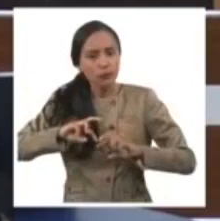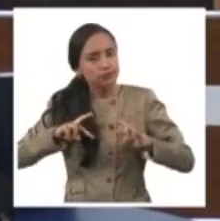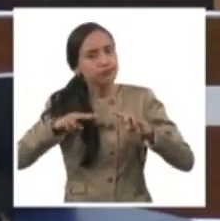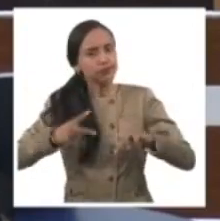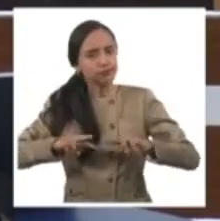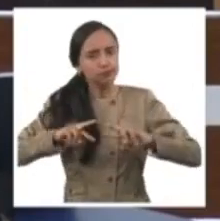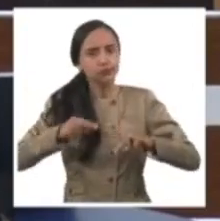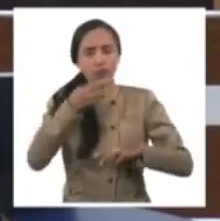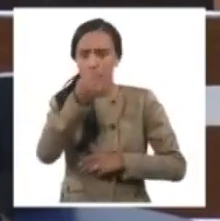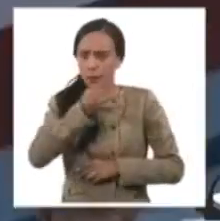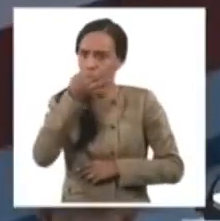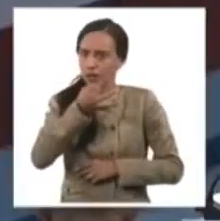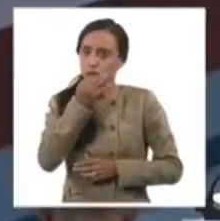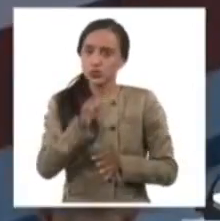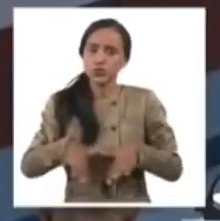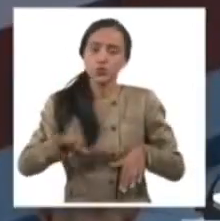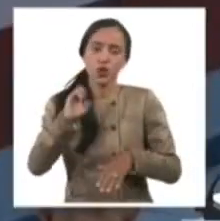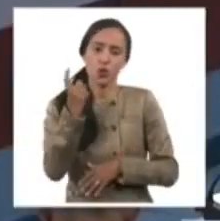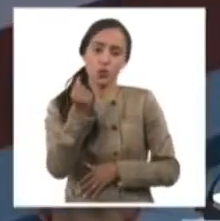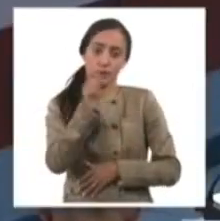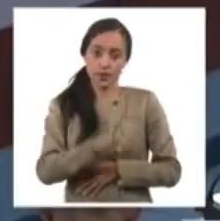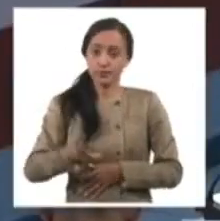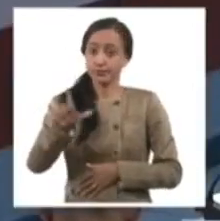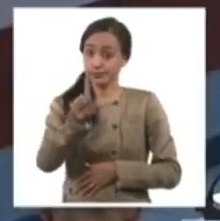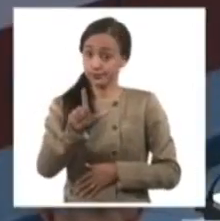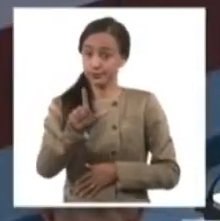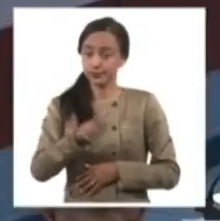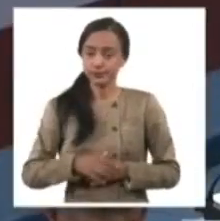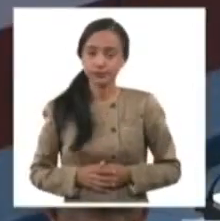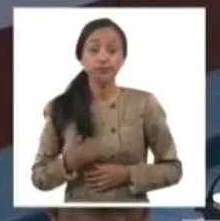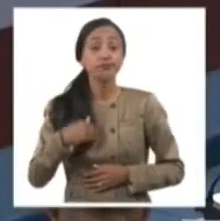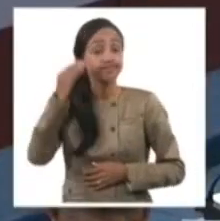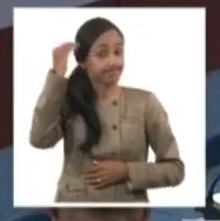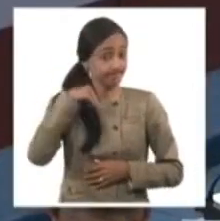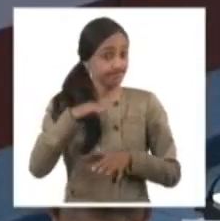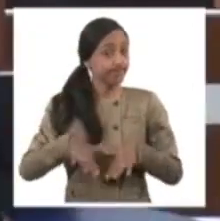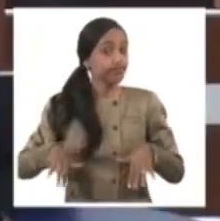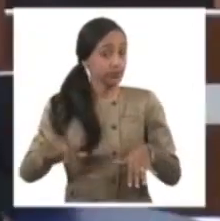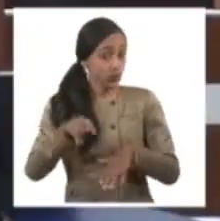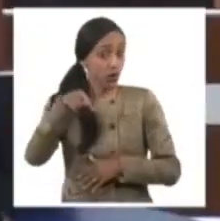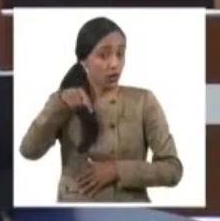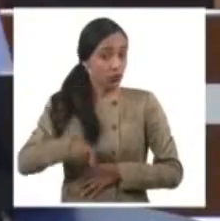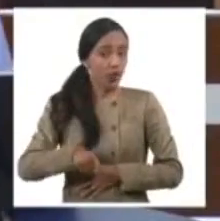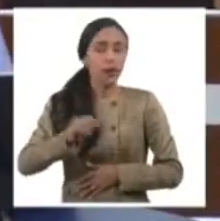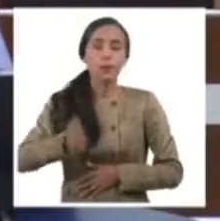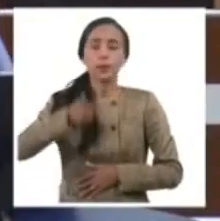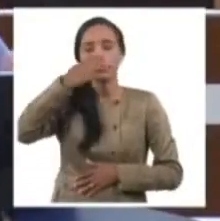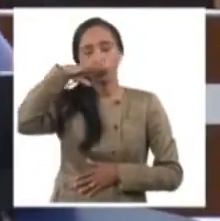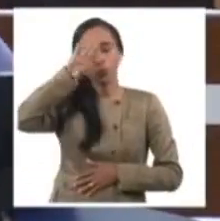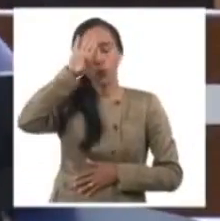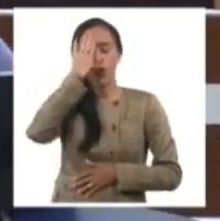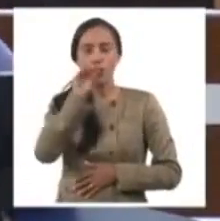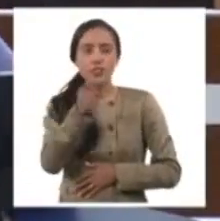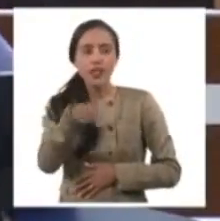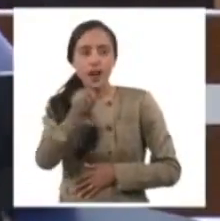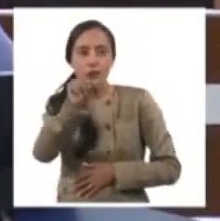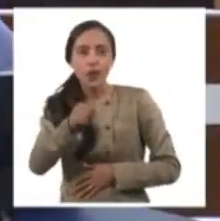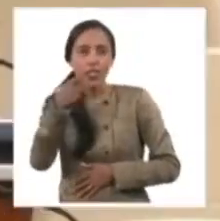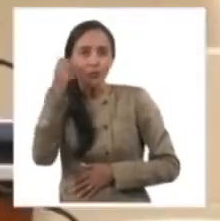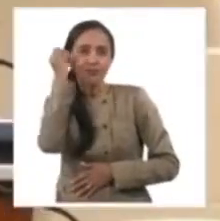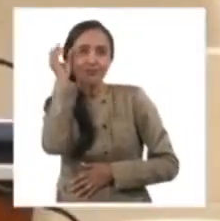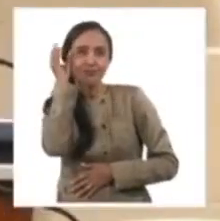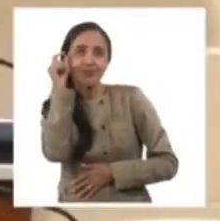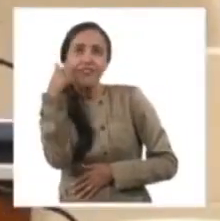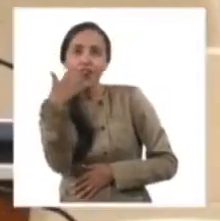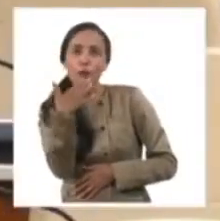nuestra situación económica y social. Consciente de la complejidad de los tiempos, el llamado del presidente cubano es a la creatividad en medio de la